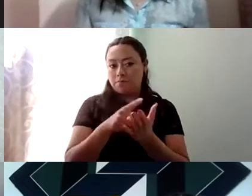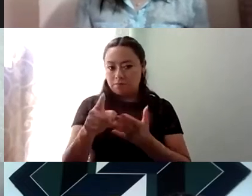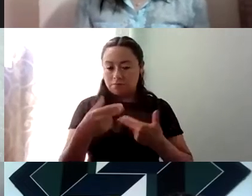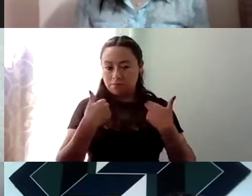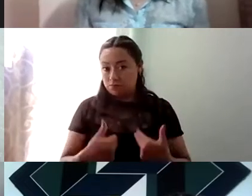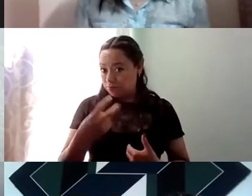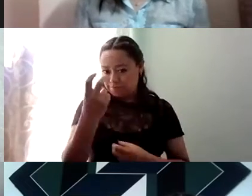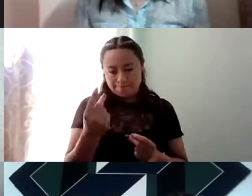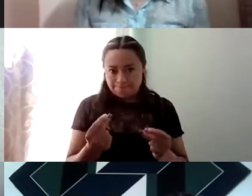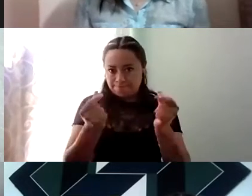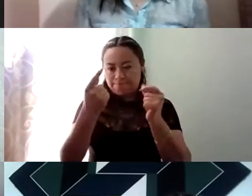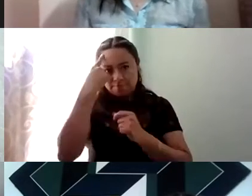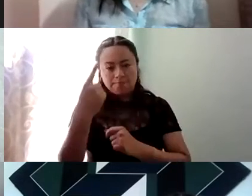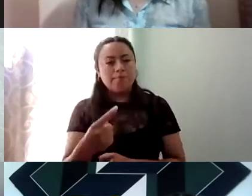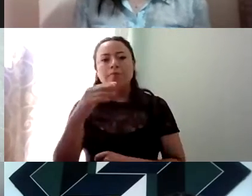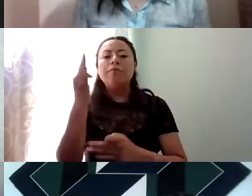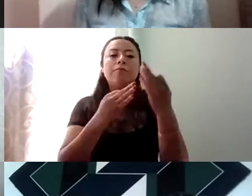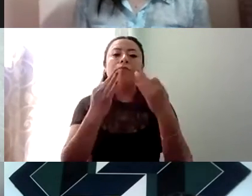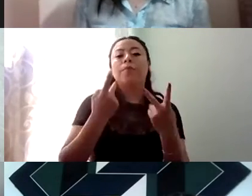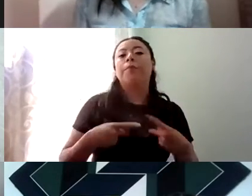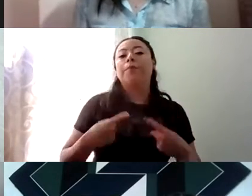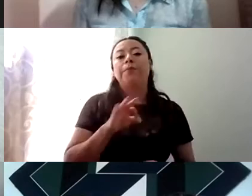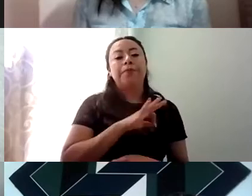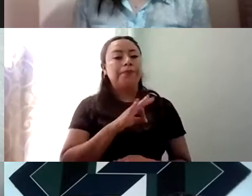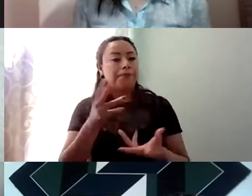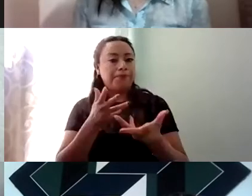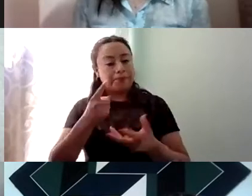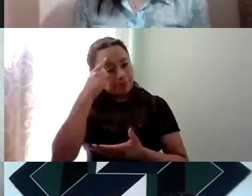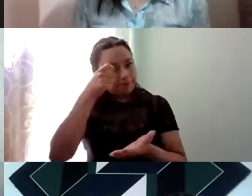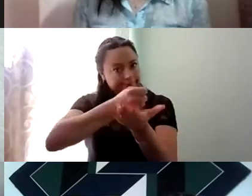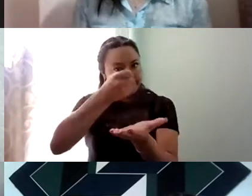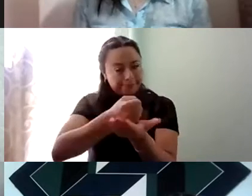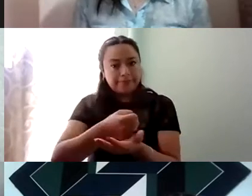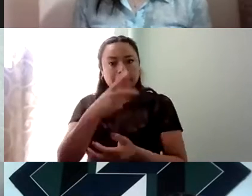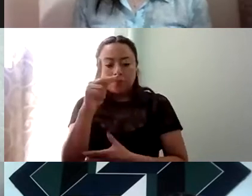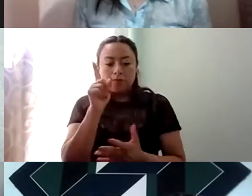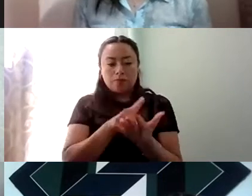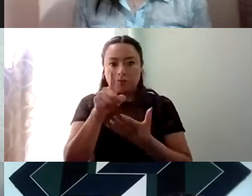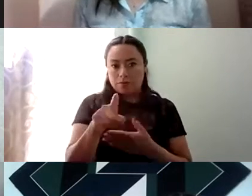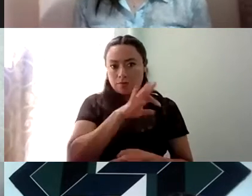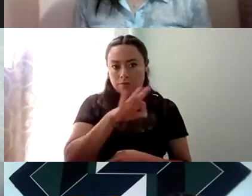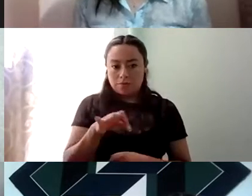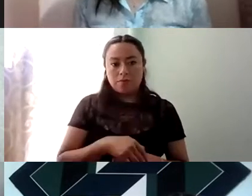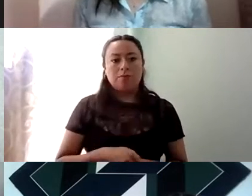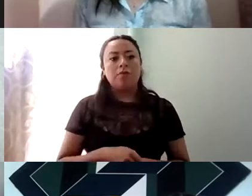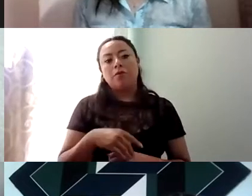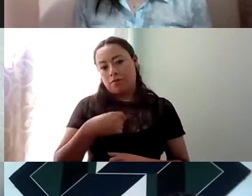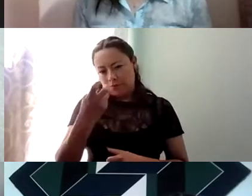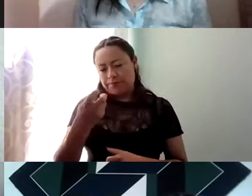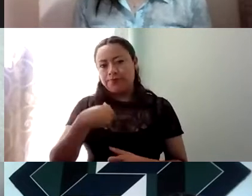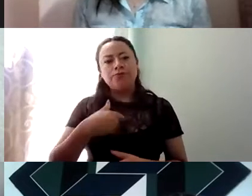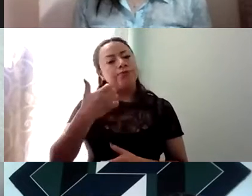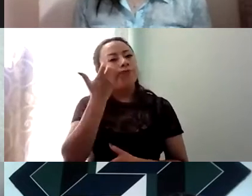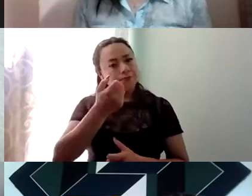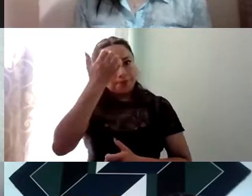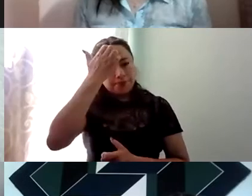y pronta para todos los ciudadanos al exigir sus derechos, pues me parece que son fundamentales. Pero sí me gustaría conocer cuál